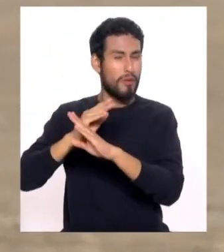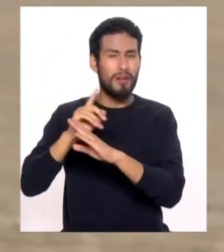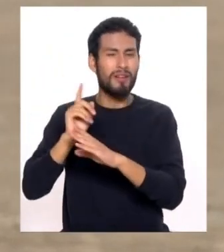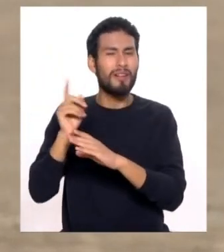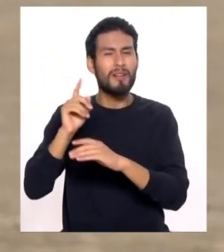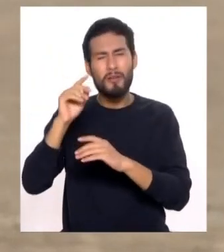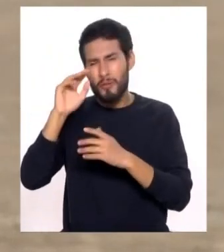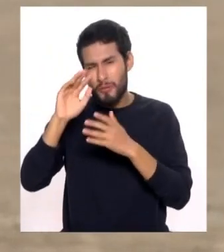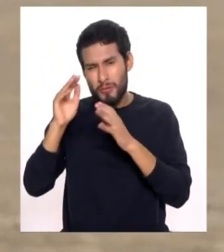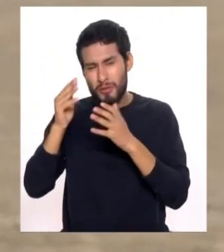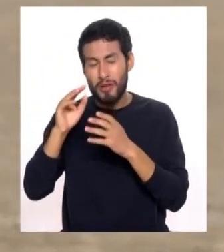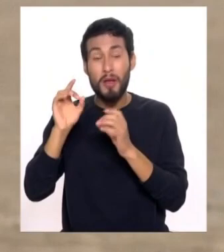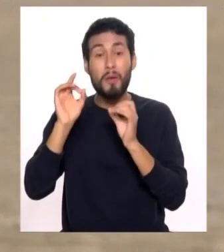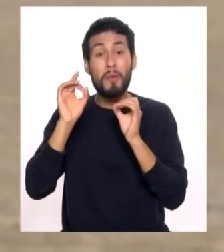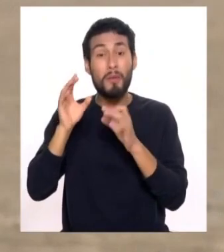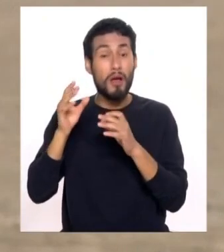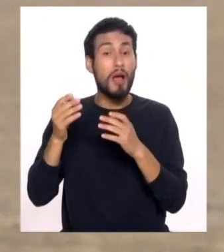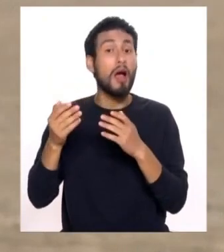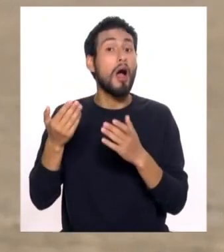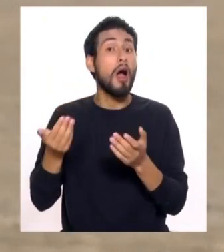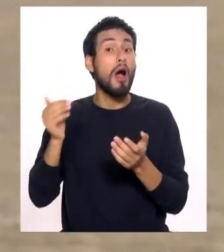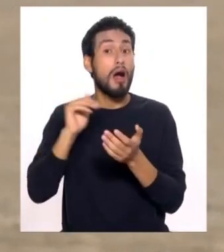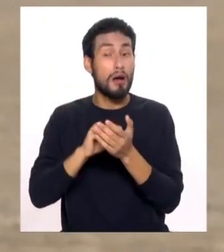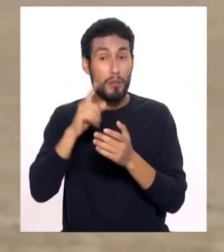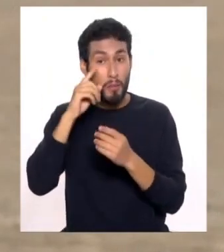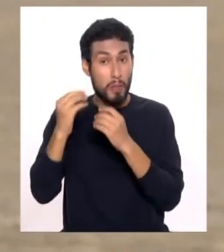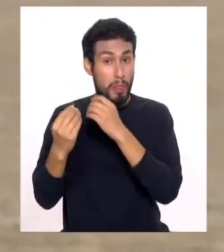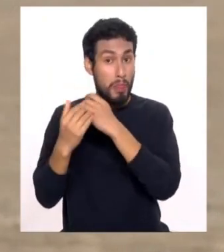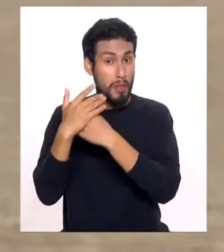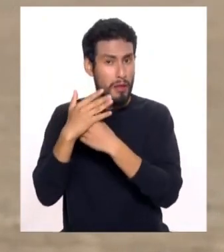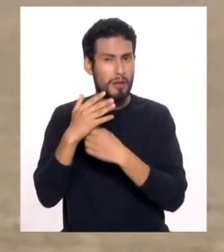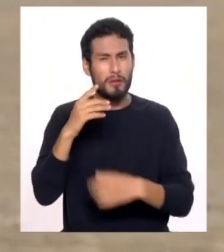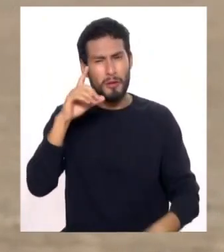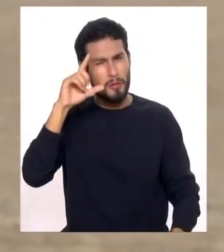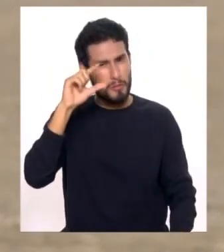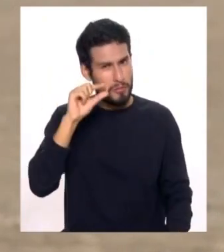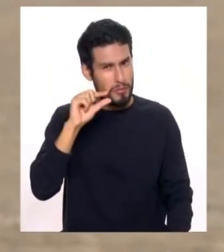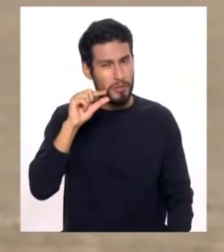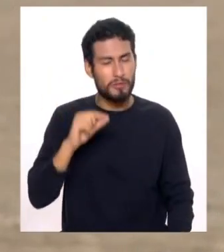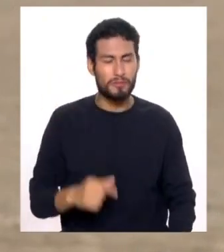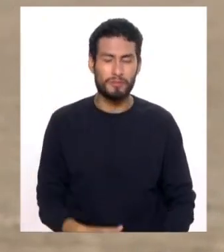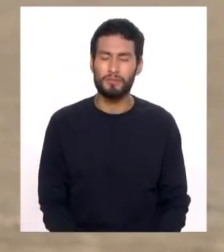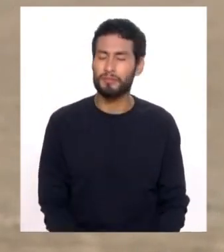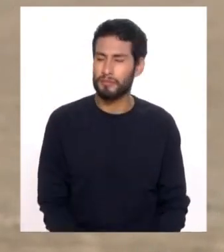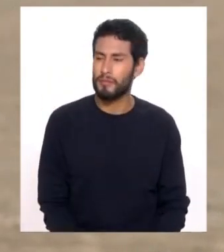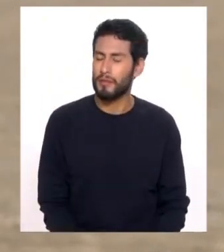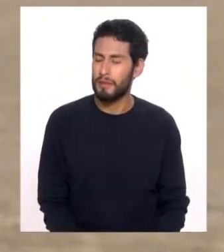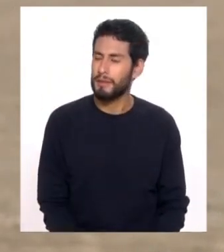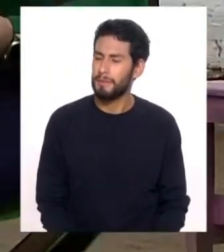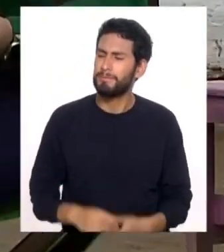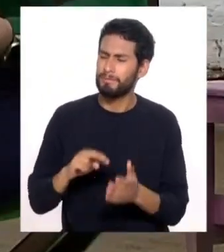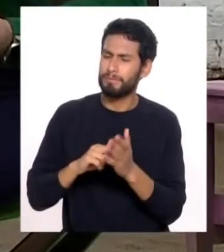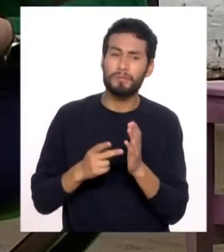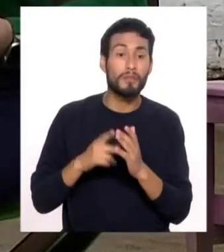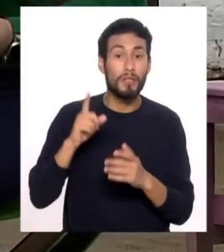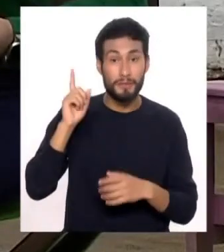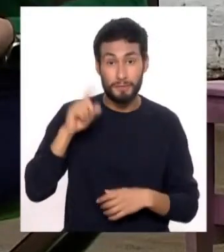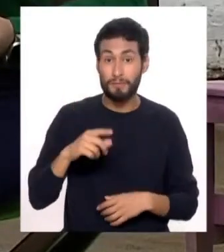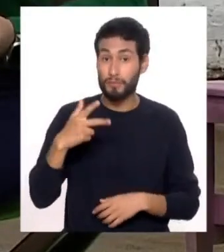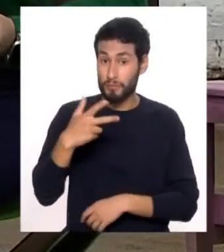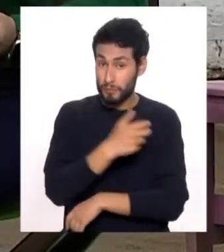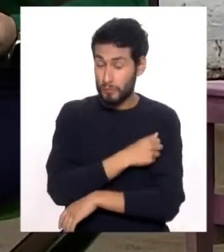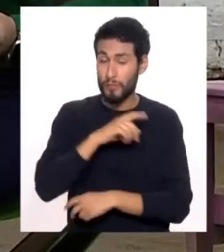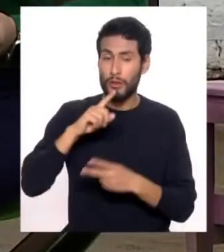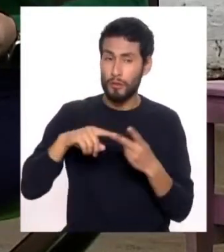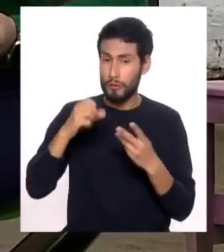la probabilidad de que se vuelva a contagiar es muy baja, claro, muy baja. La idea básicamente es completar más bien todas